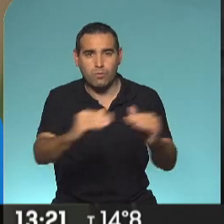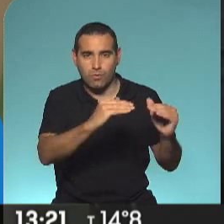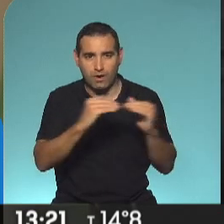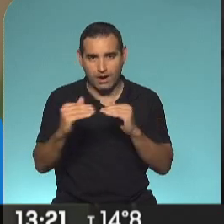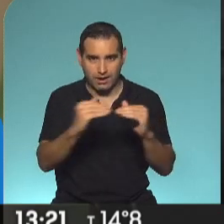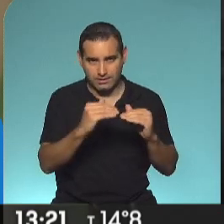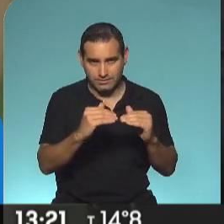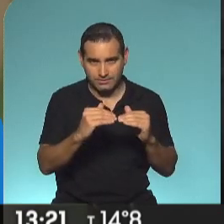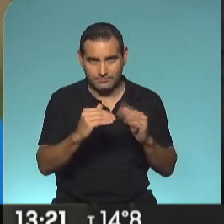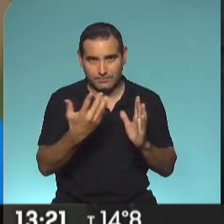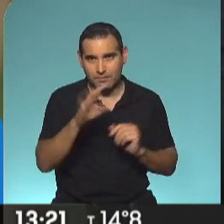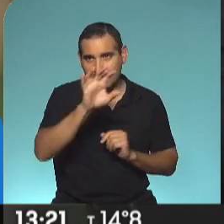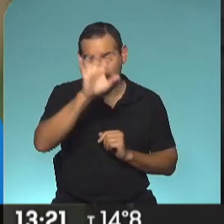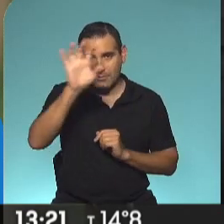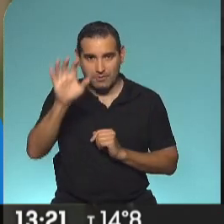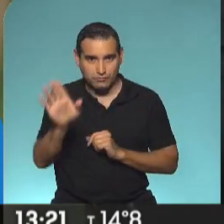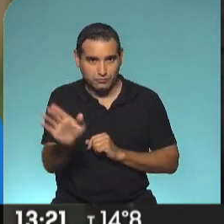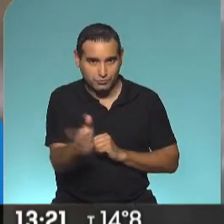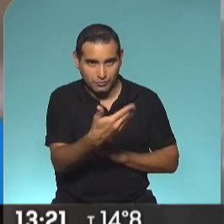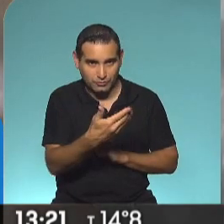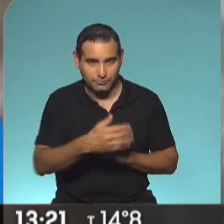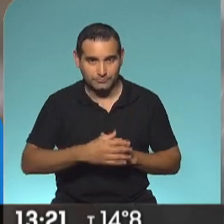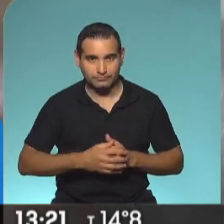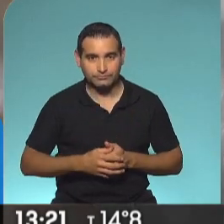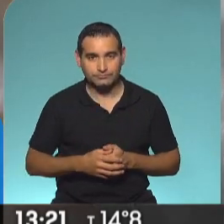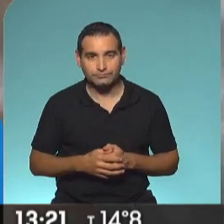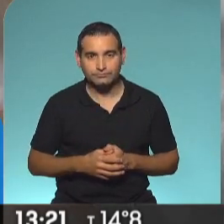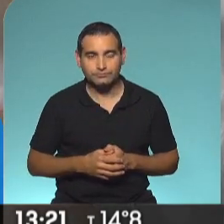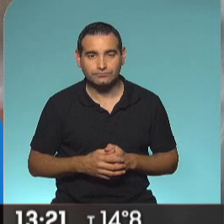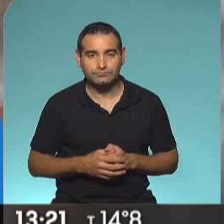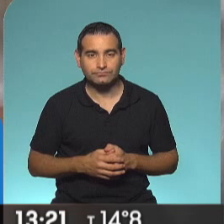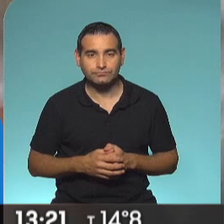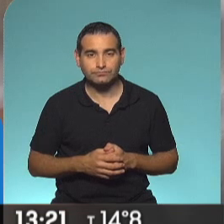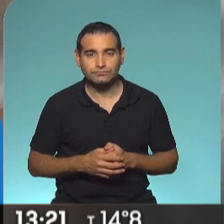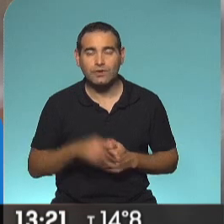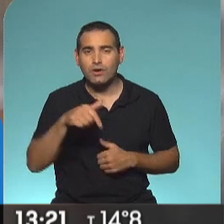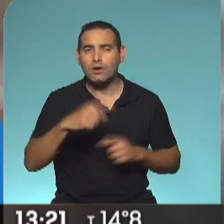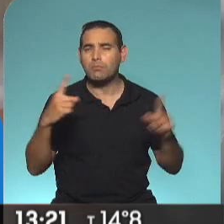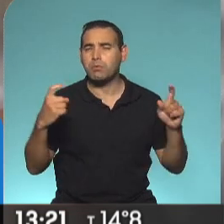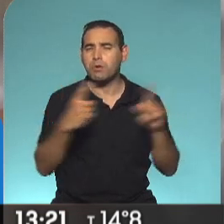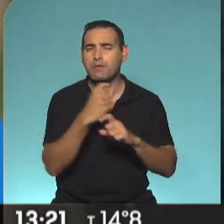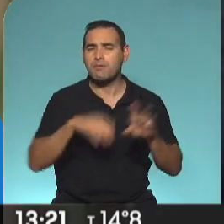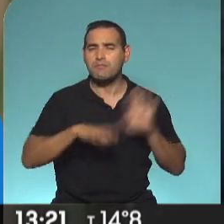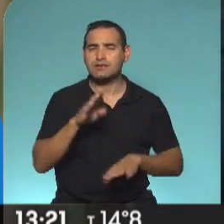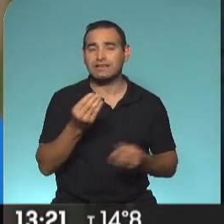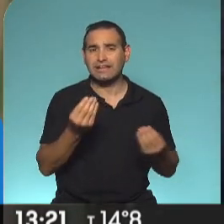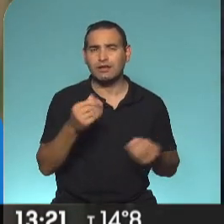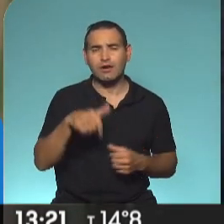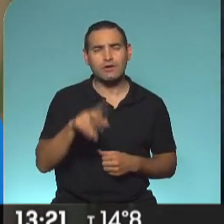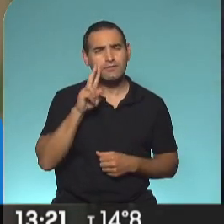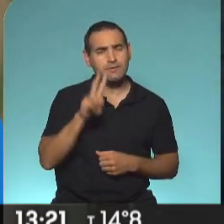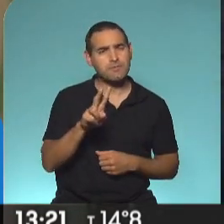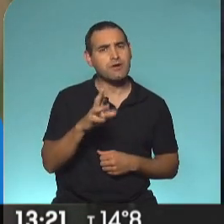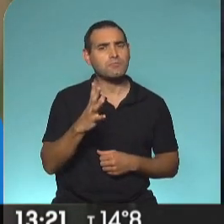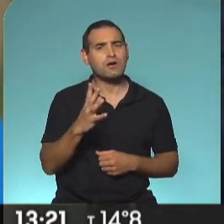lógicas automáticas a cada uno lo que le corresponda. El problema central es que lo que ha quedado distorsionado es lo que a